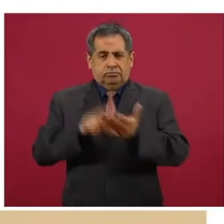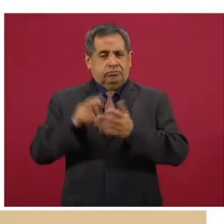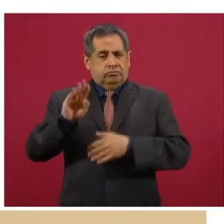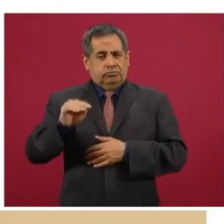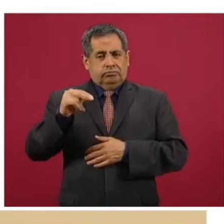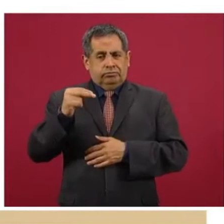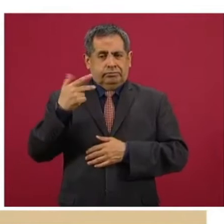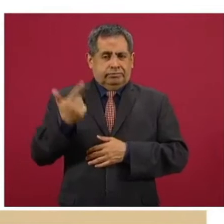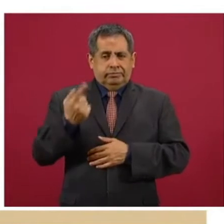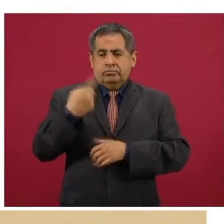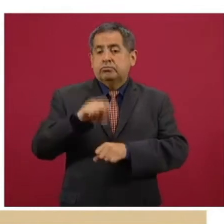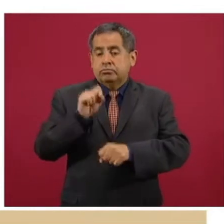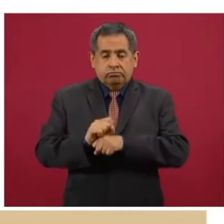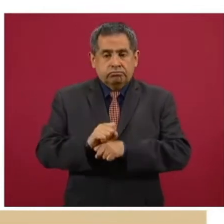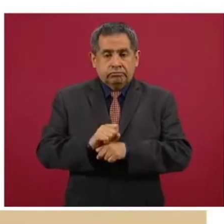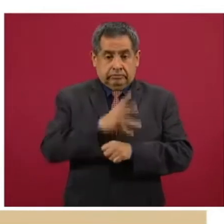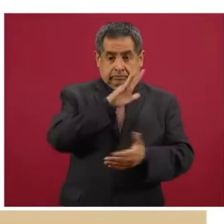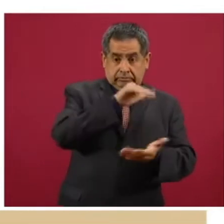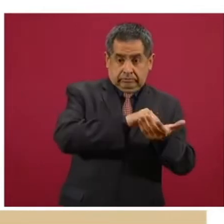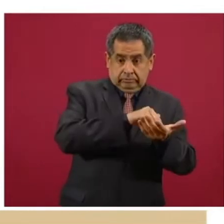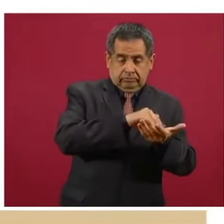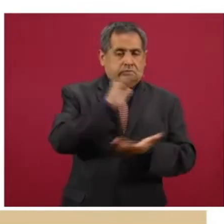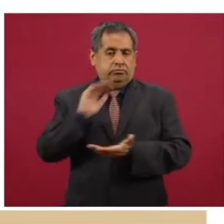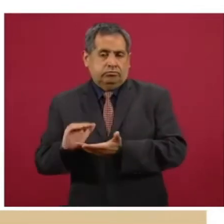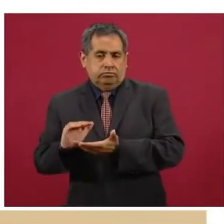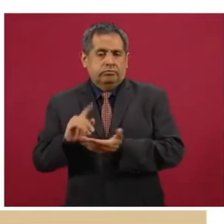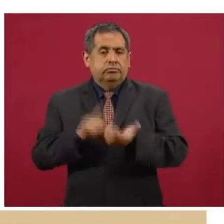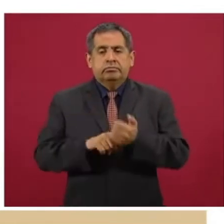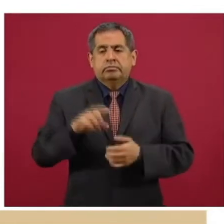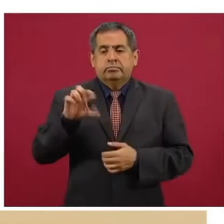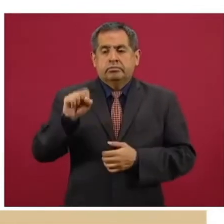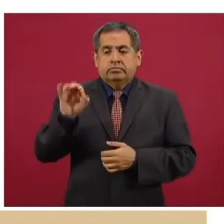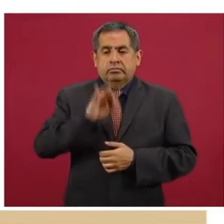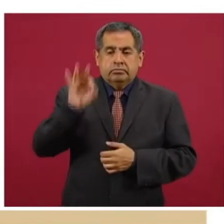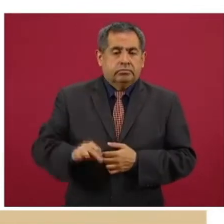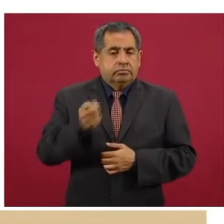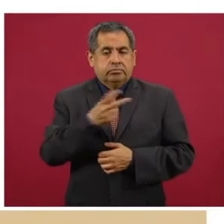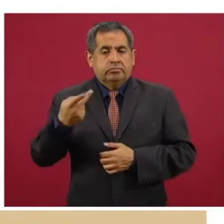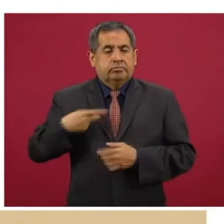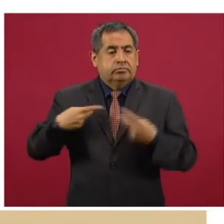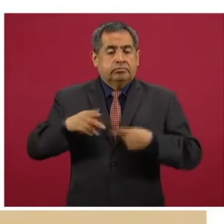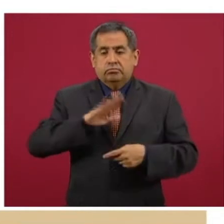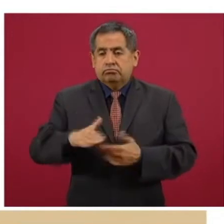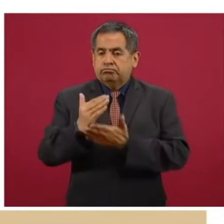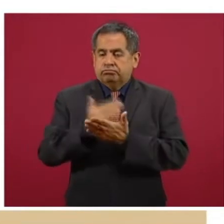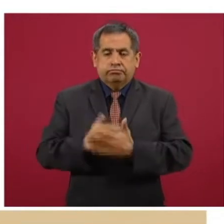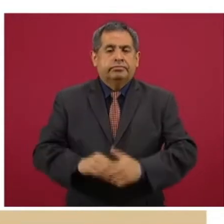2.097 por semana, es decir, una reducción del 60% en la mortalidad semanal.